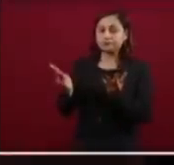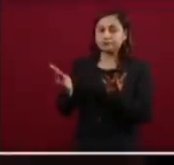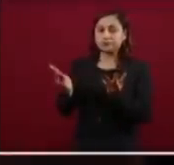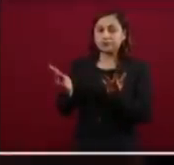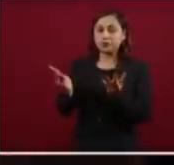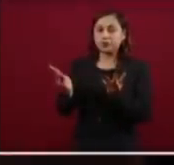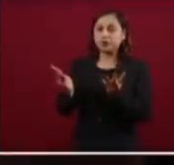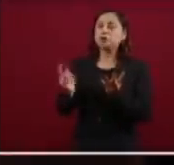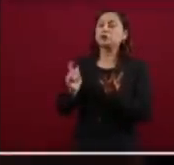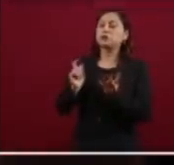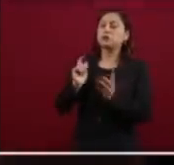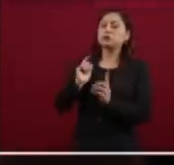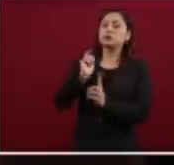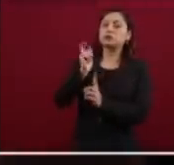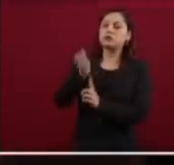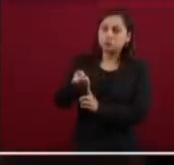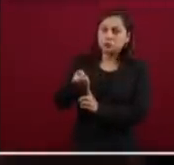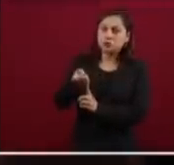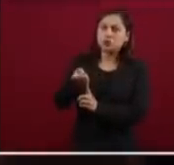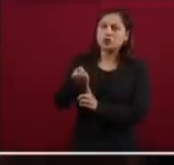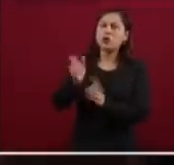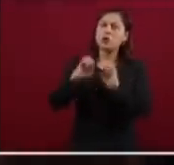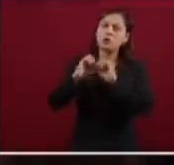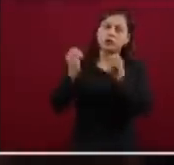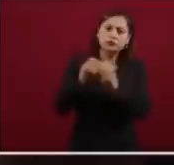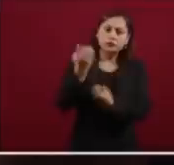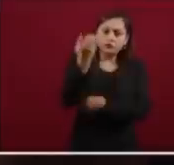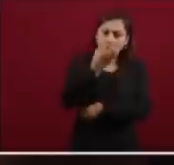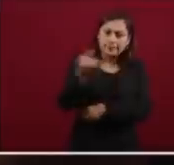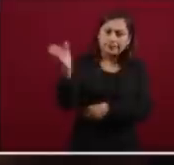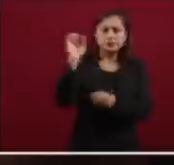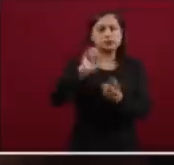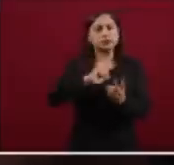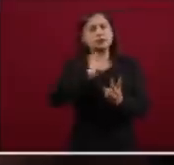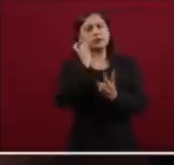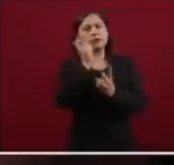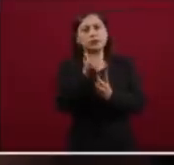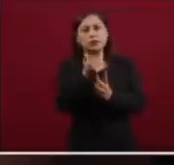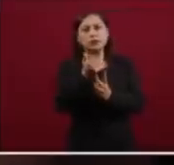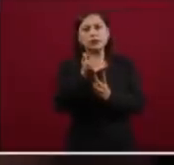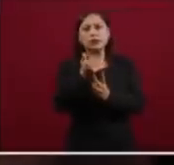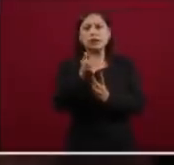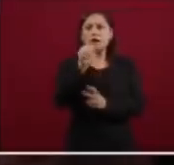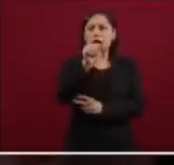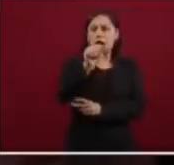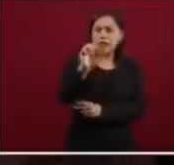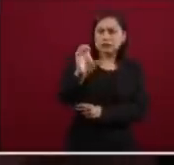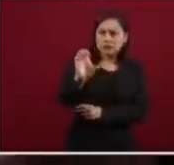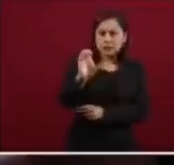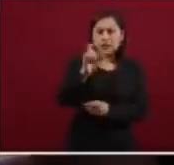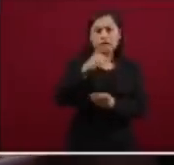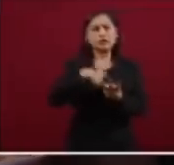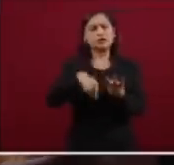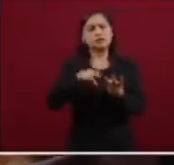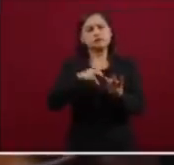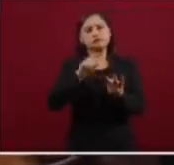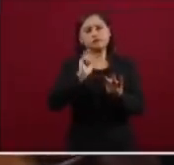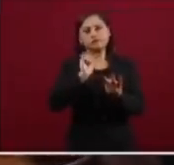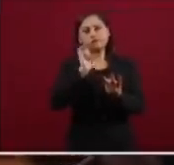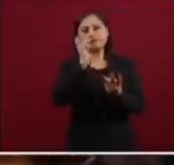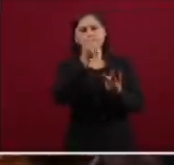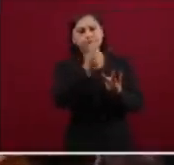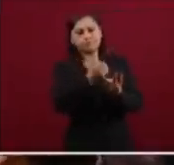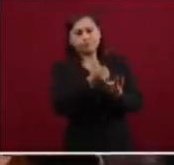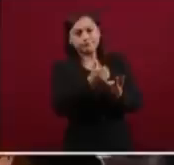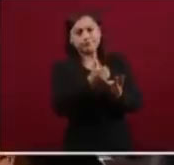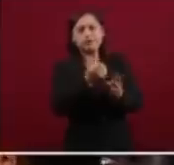para las organizaciones campesinas las de la llamada sociedad civil los